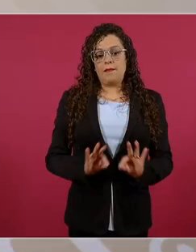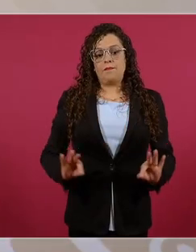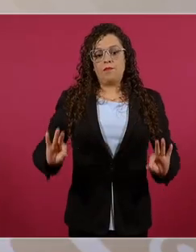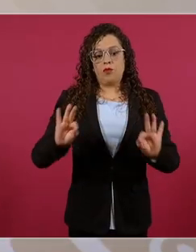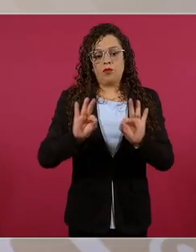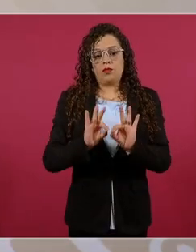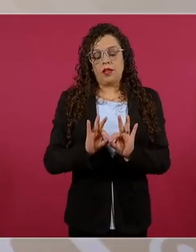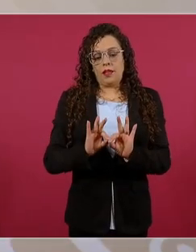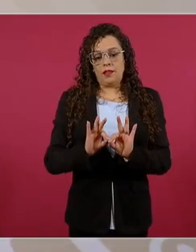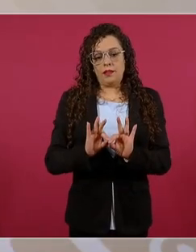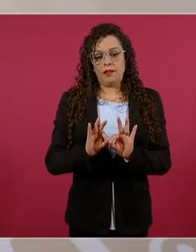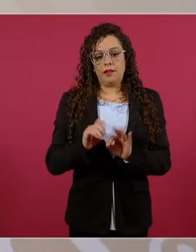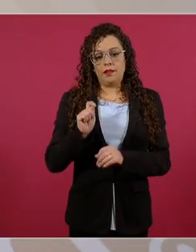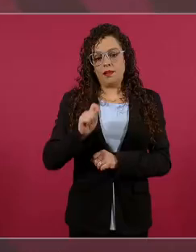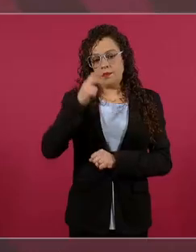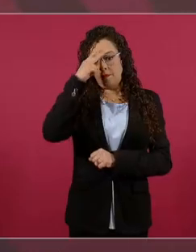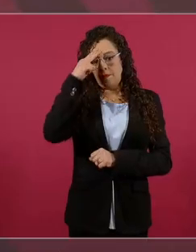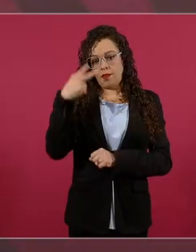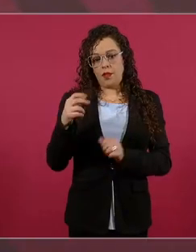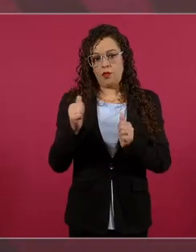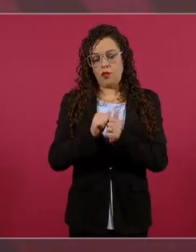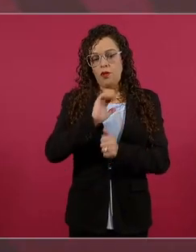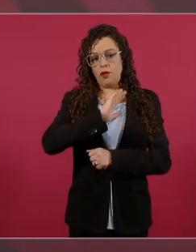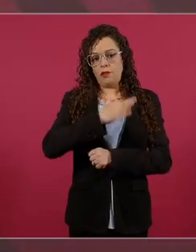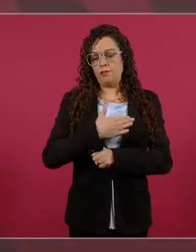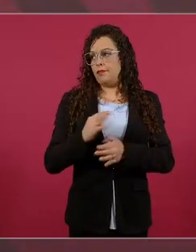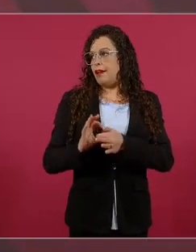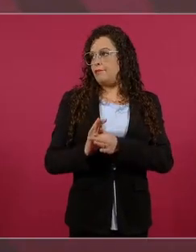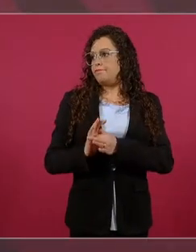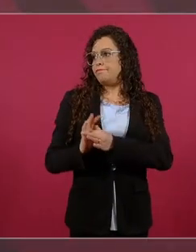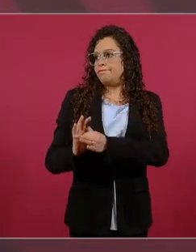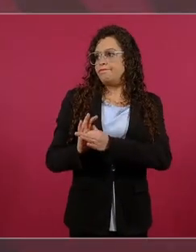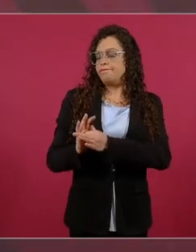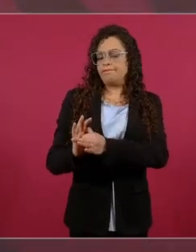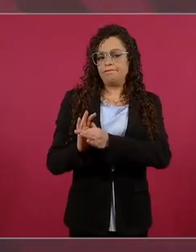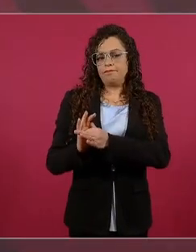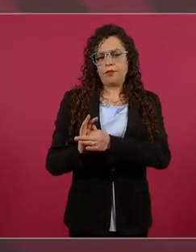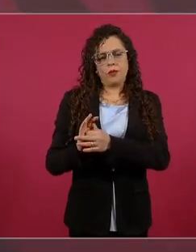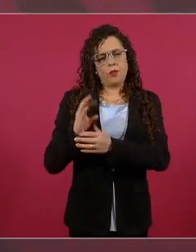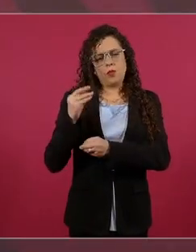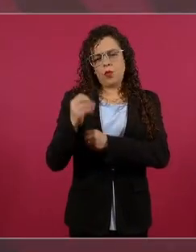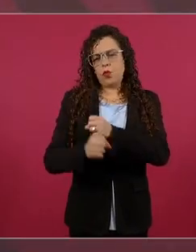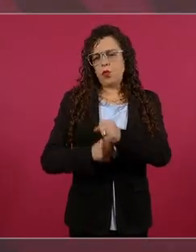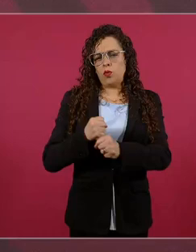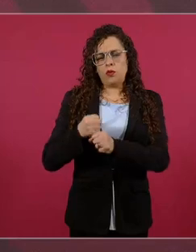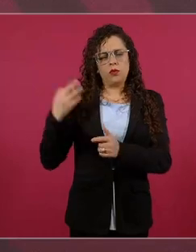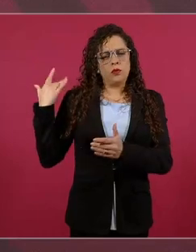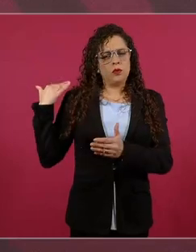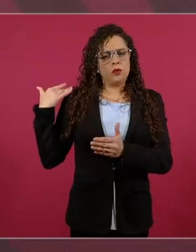relación de México con España, histórica, cultural,